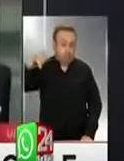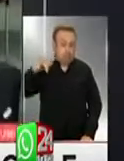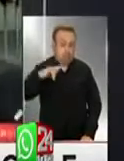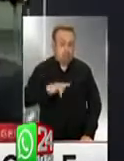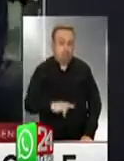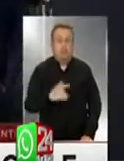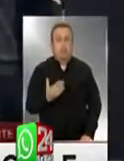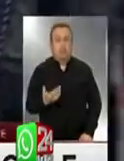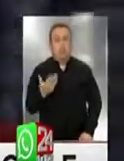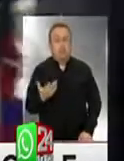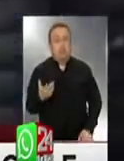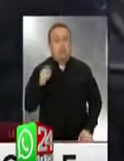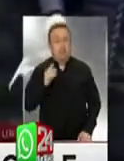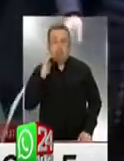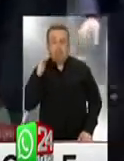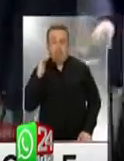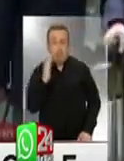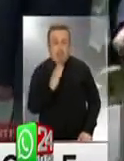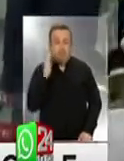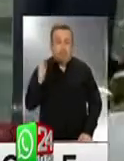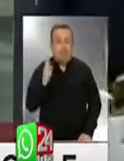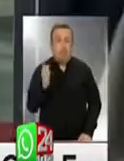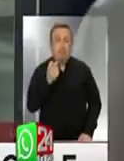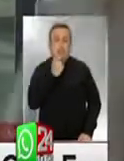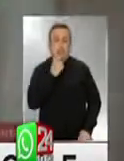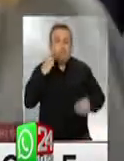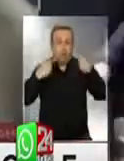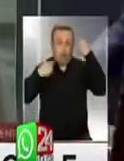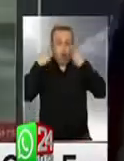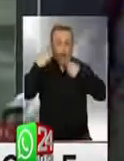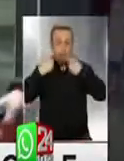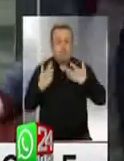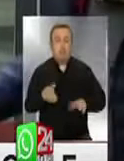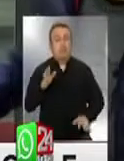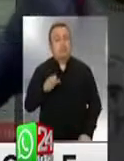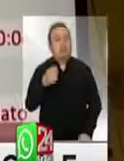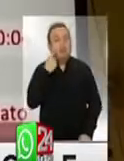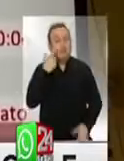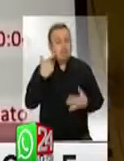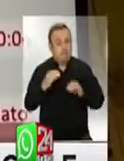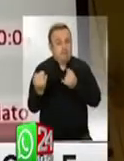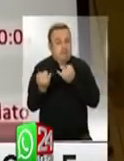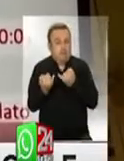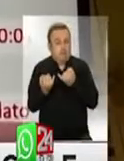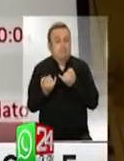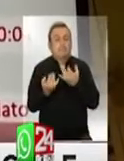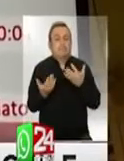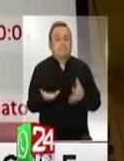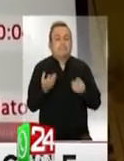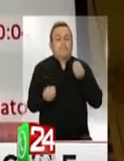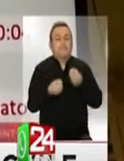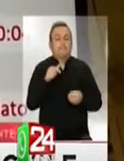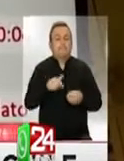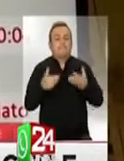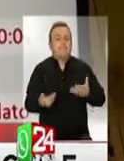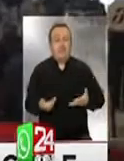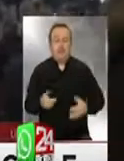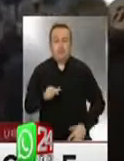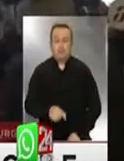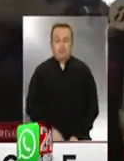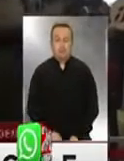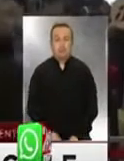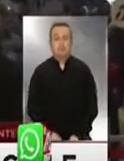cepa sea más letal, sí se sabe que es entre un 40 y 70% más